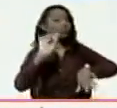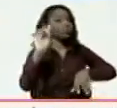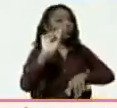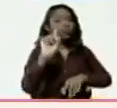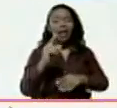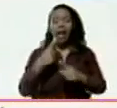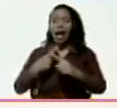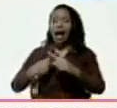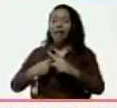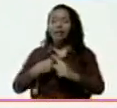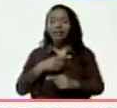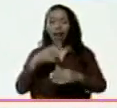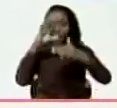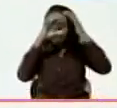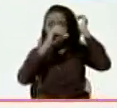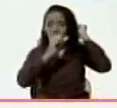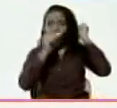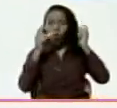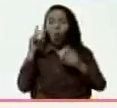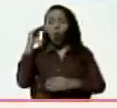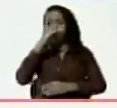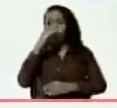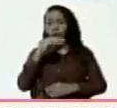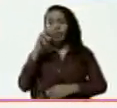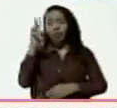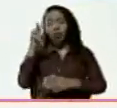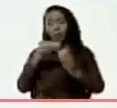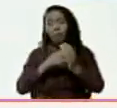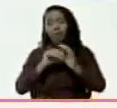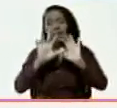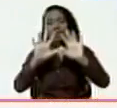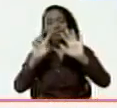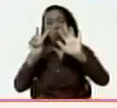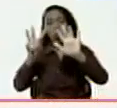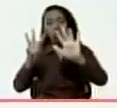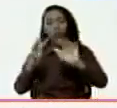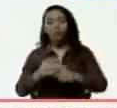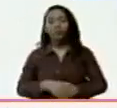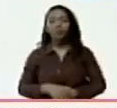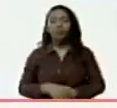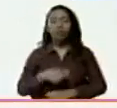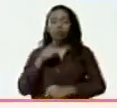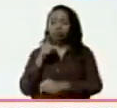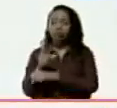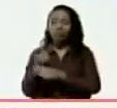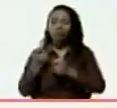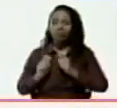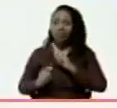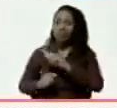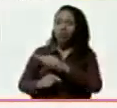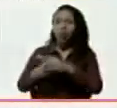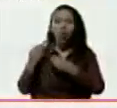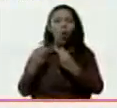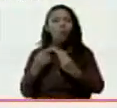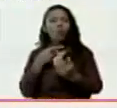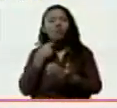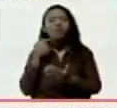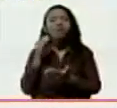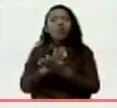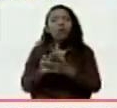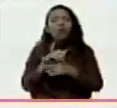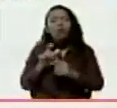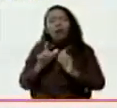william brownfield en octubre de 2018 debemos tratar esto como una agonía una